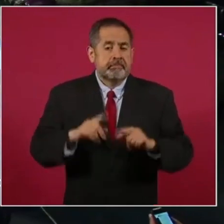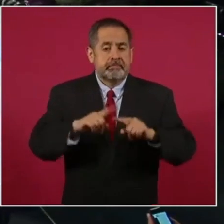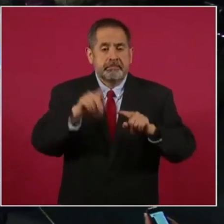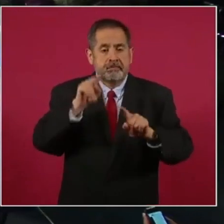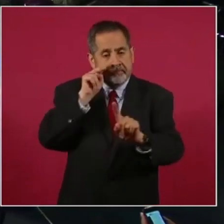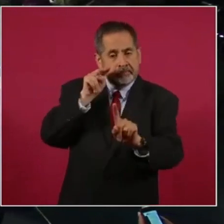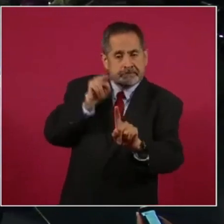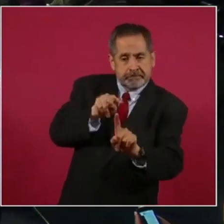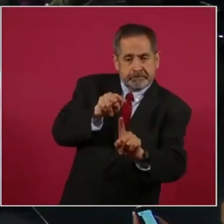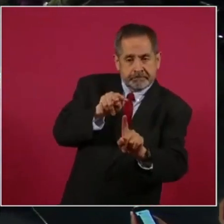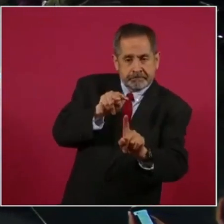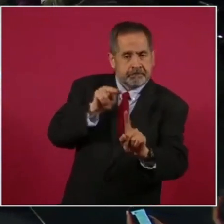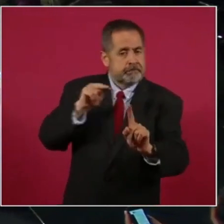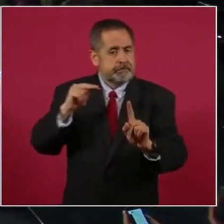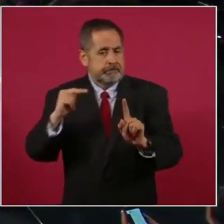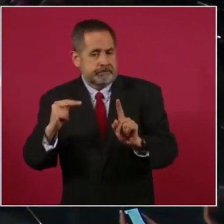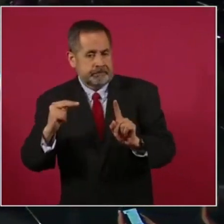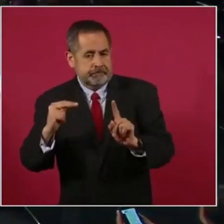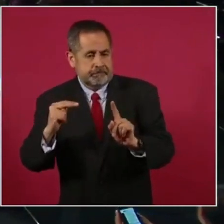visiones, ¿no?,